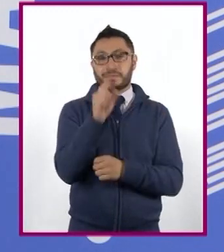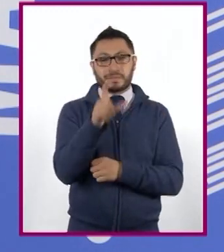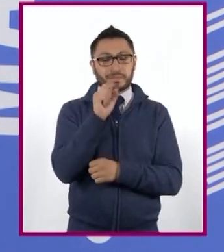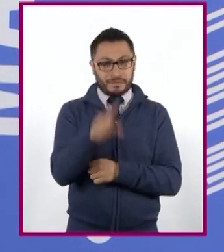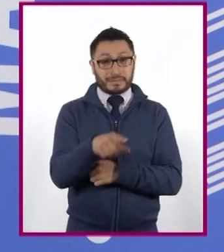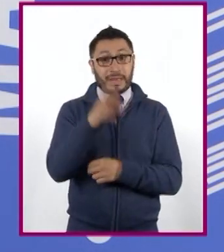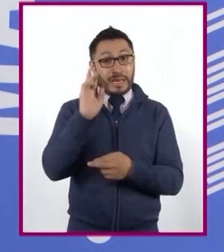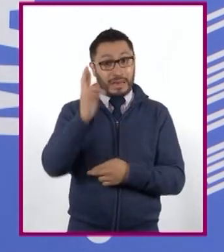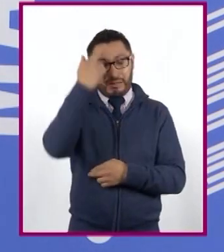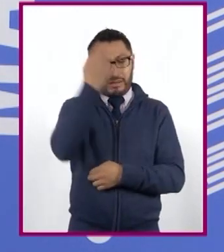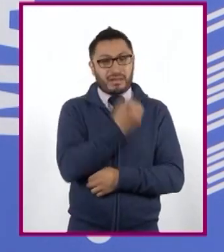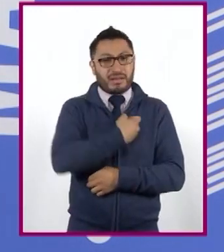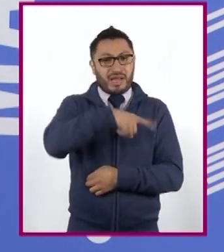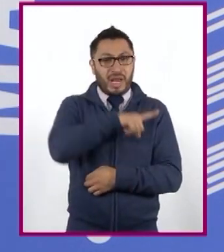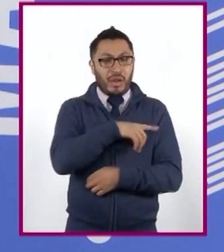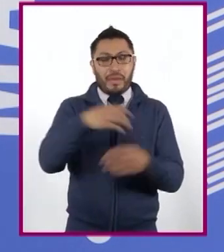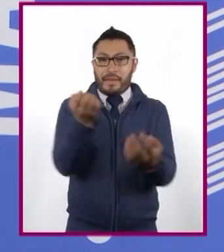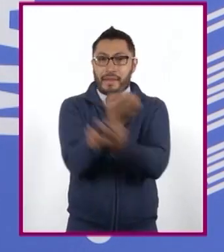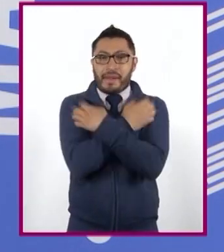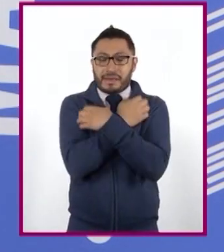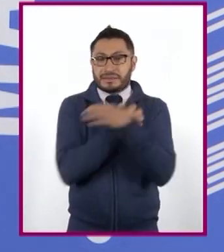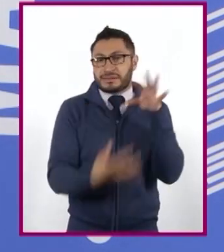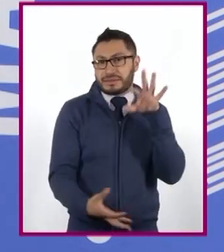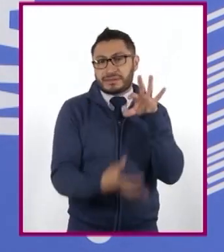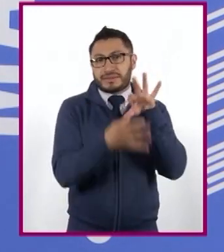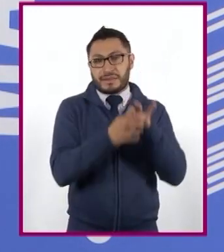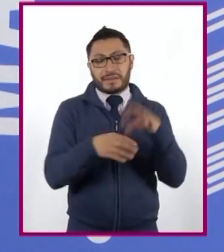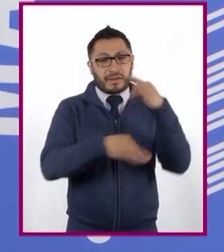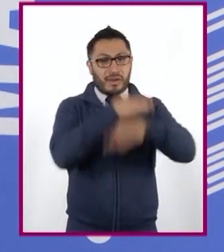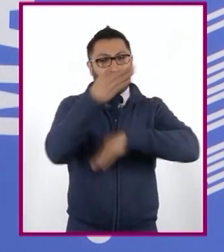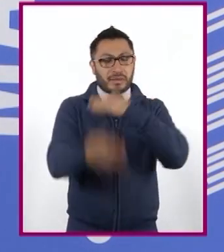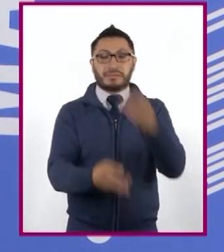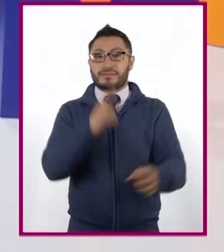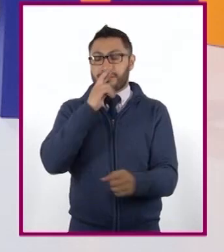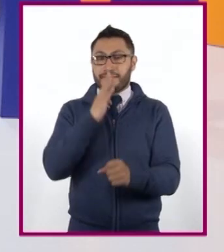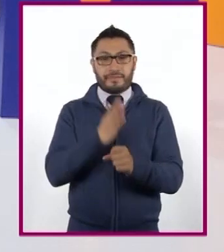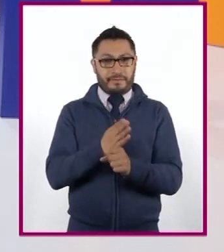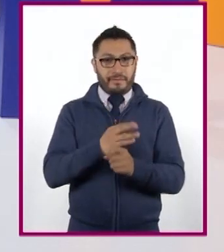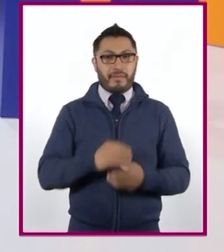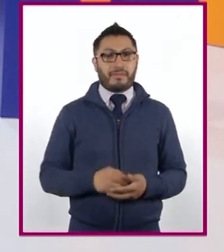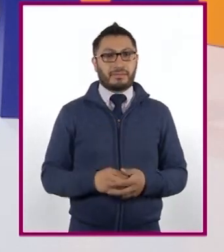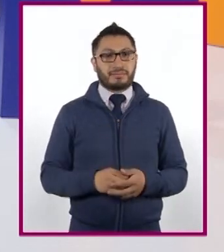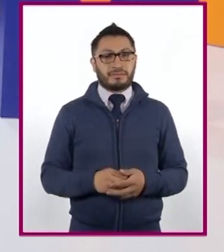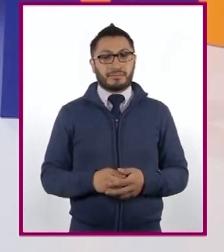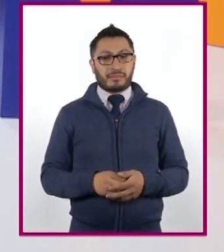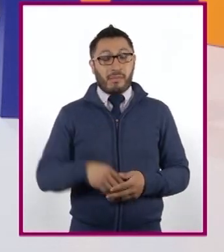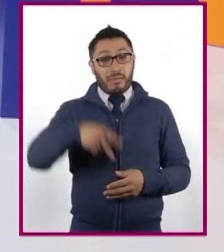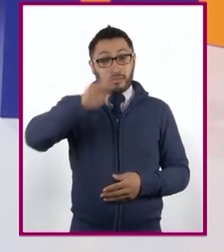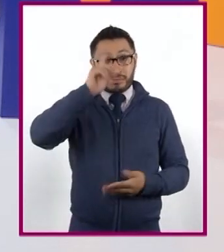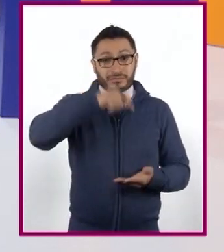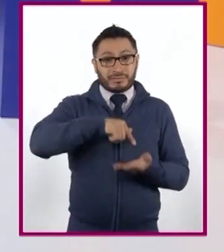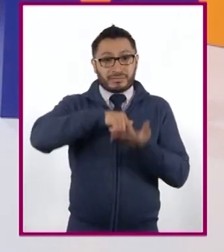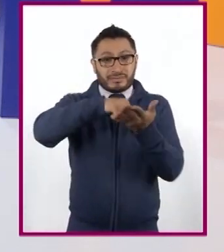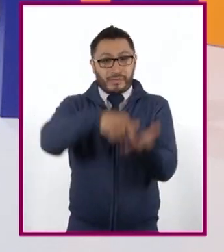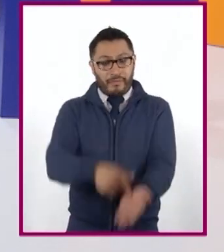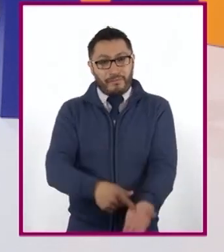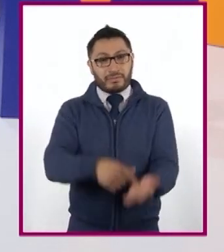salud, como la educación, es tarea de todos. Pero presentemos nuestra